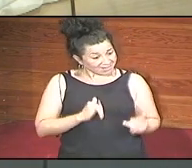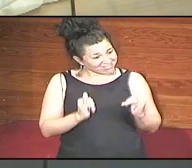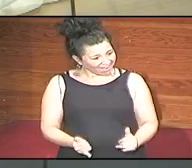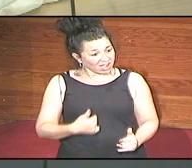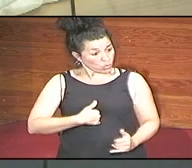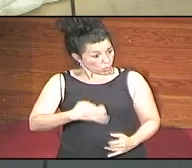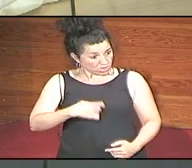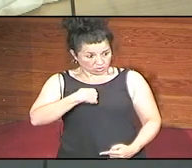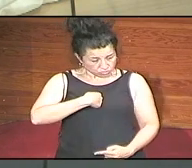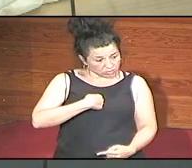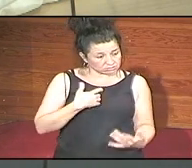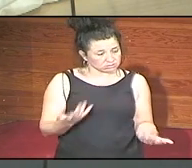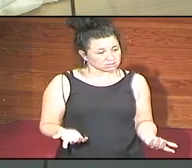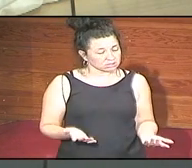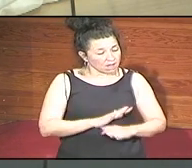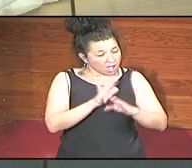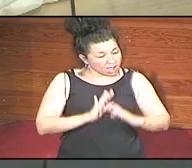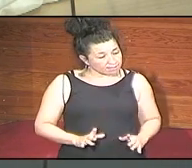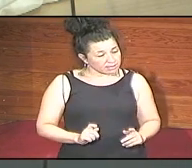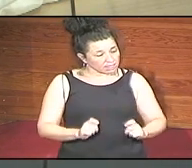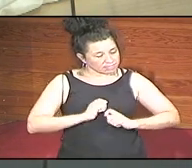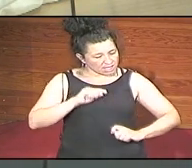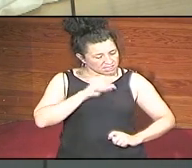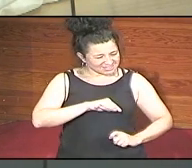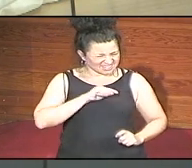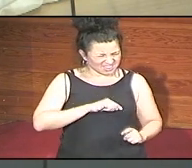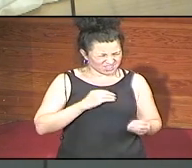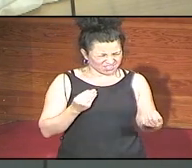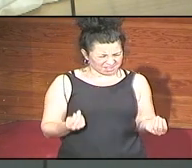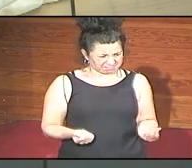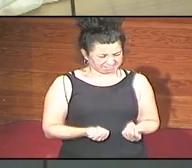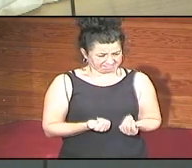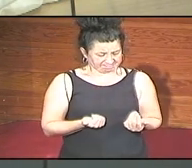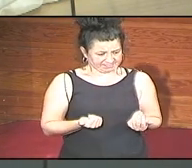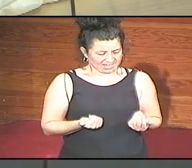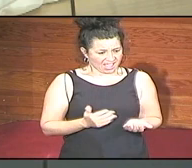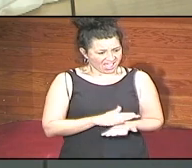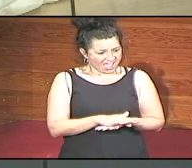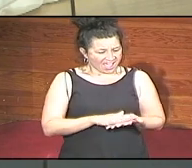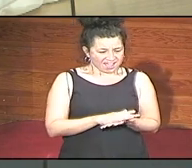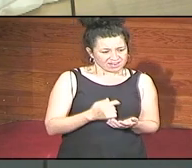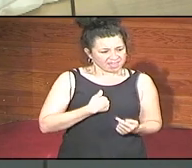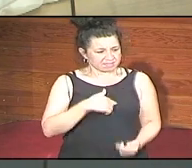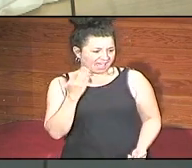eso acaba creando una sensación de que es obsceno hablar de las cosas de cómo te afecta no es